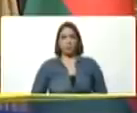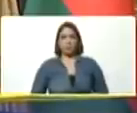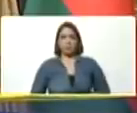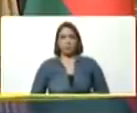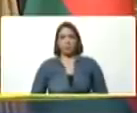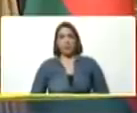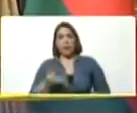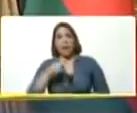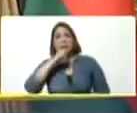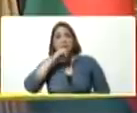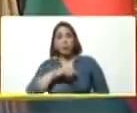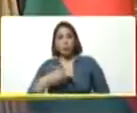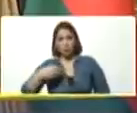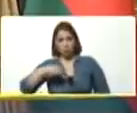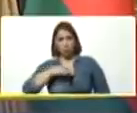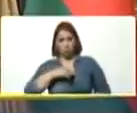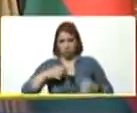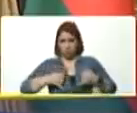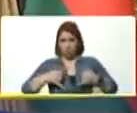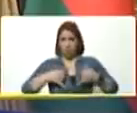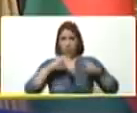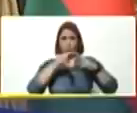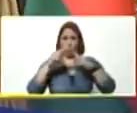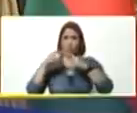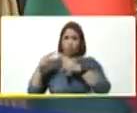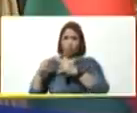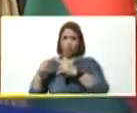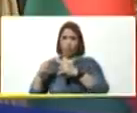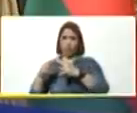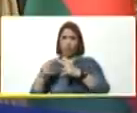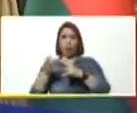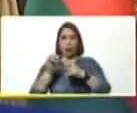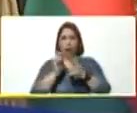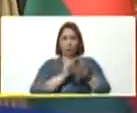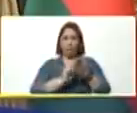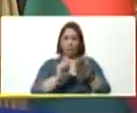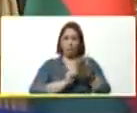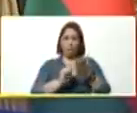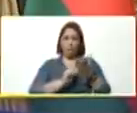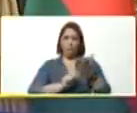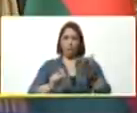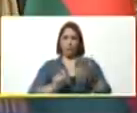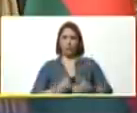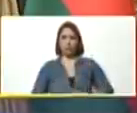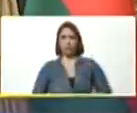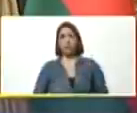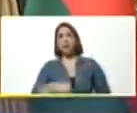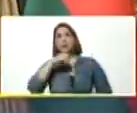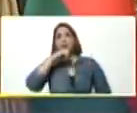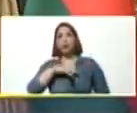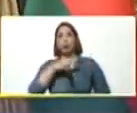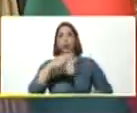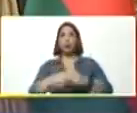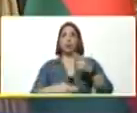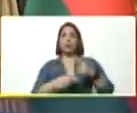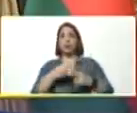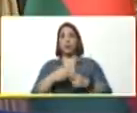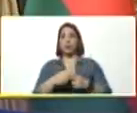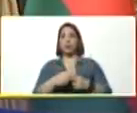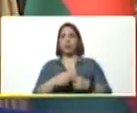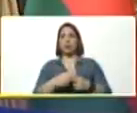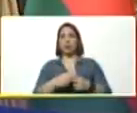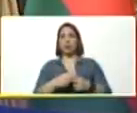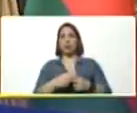Hay una historia que conocemos, que está registrada en la historia universal, en